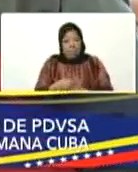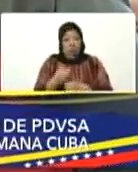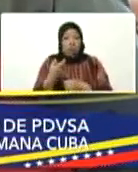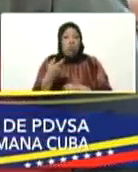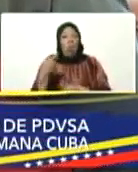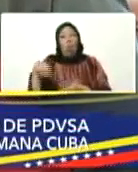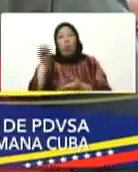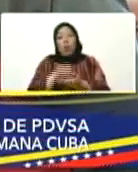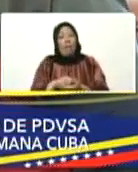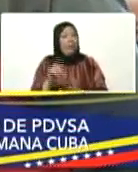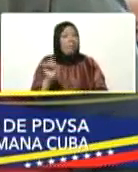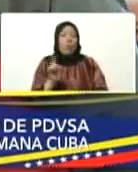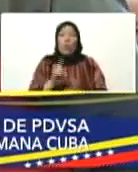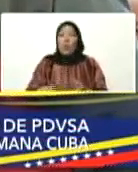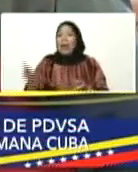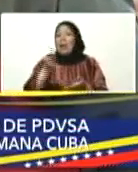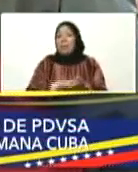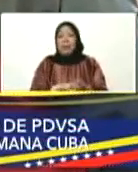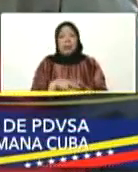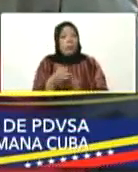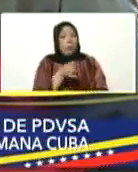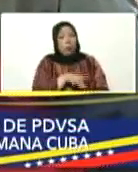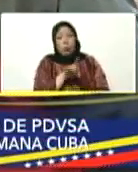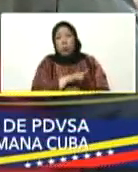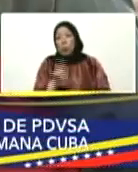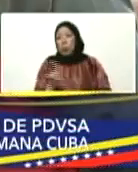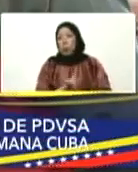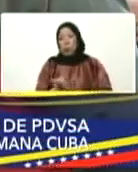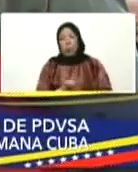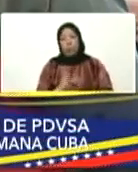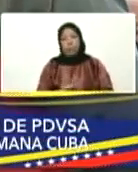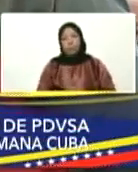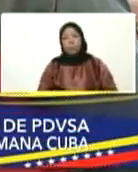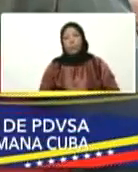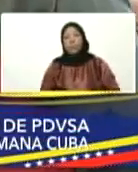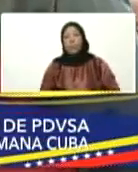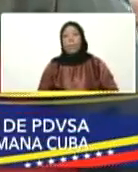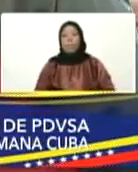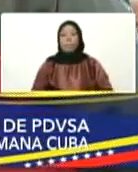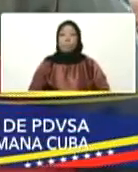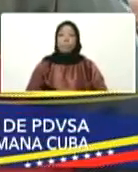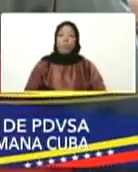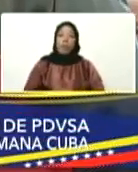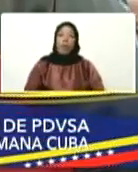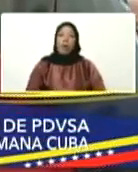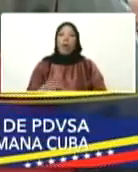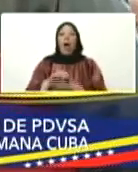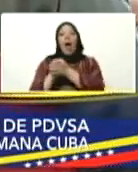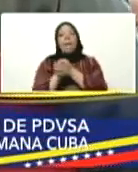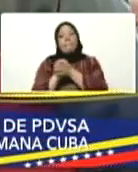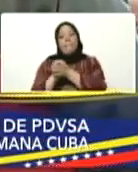Ese definitivamente nos movía. El otro es la solidaridad